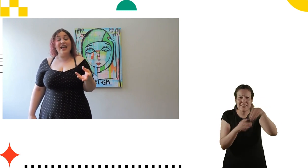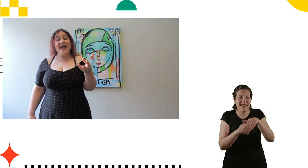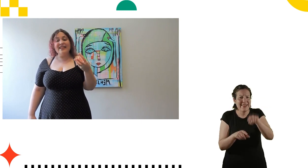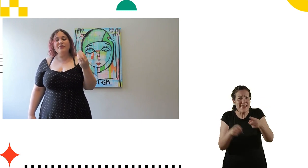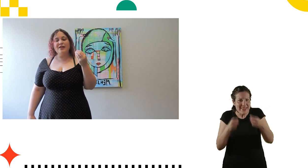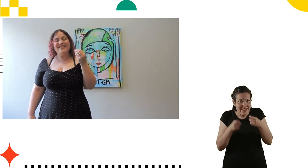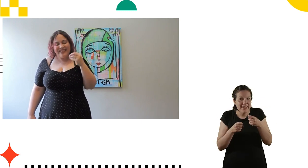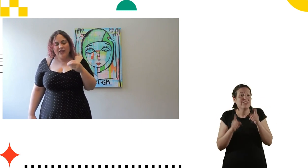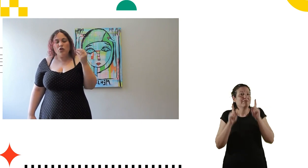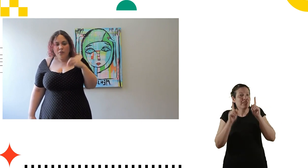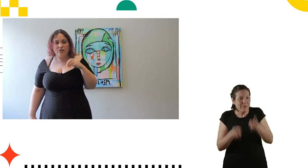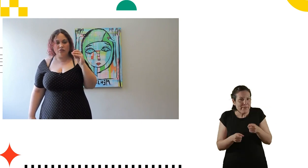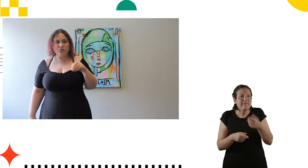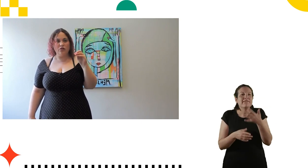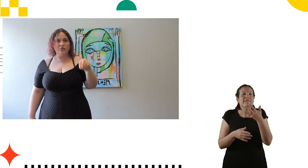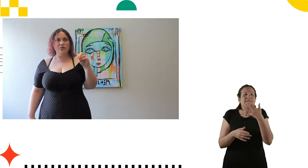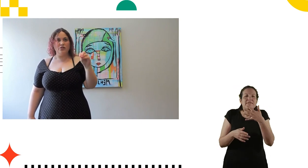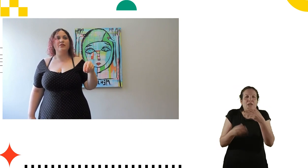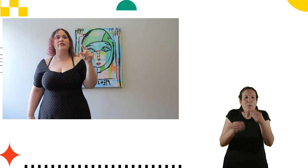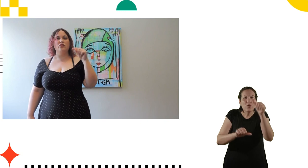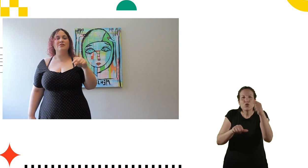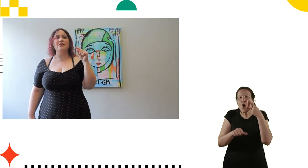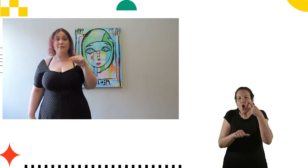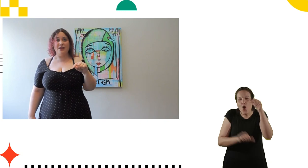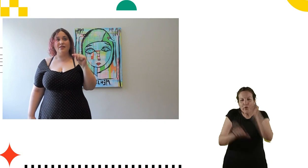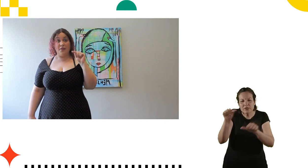además, entender cómo se construye el conocimiento